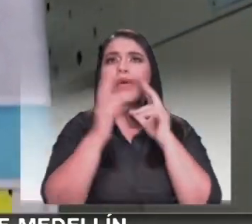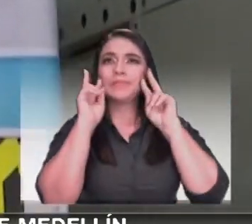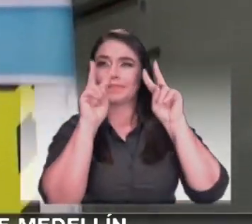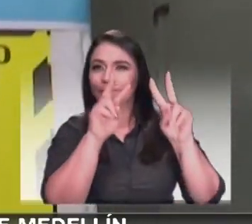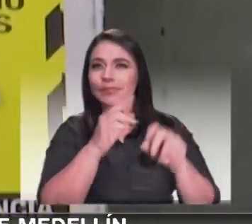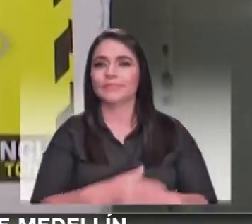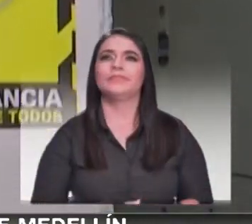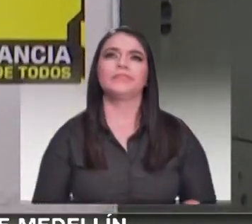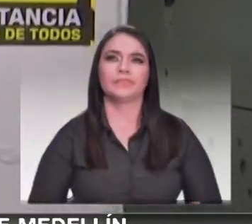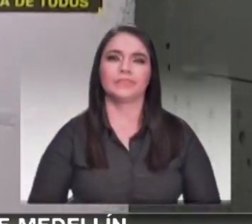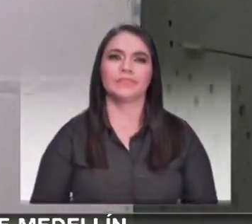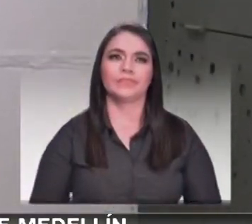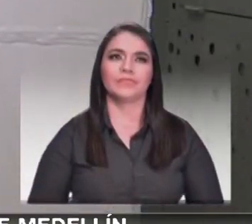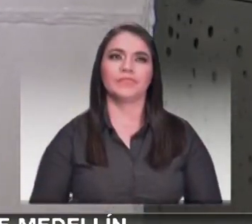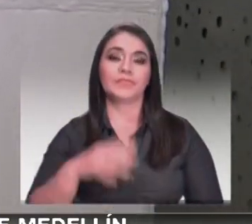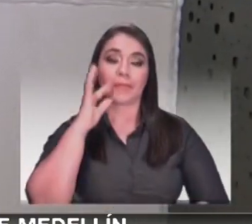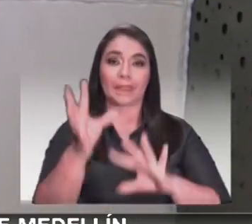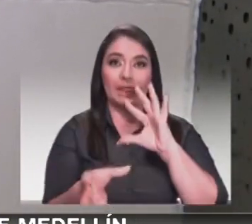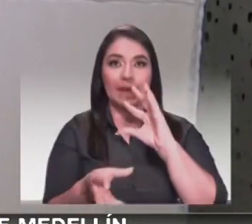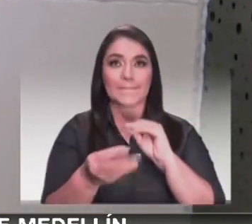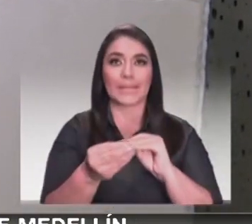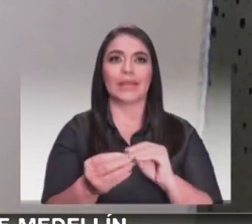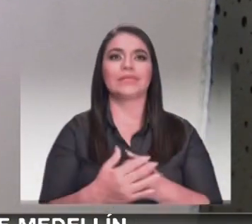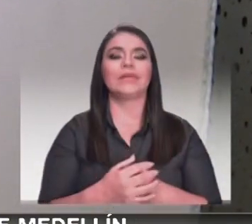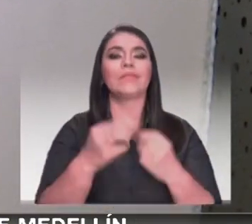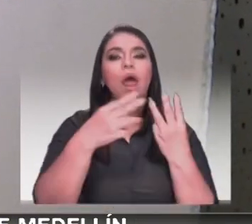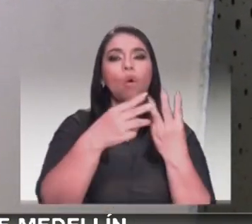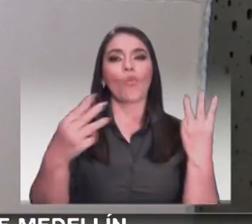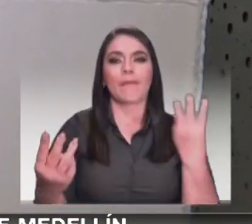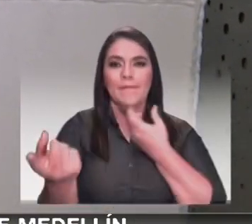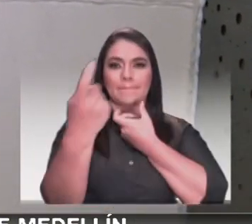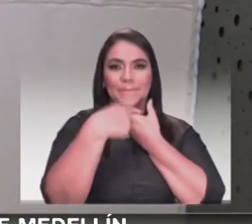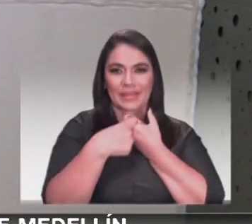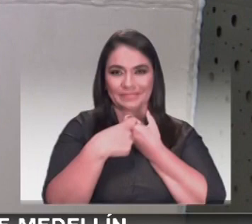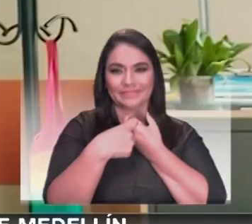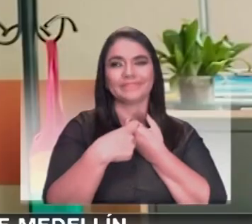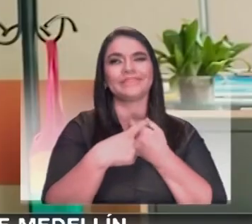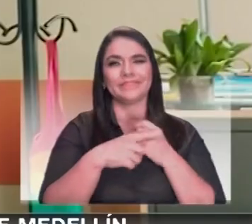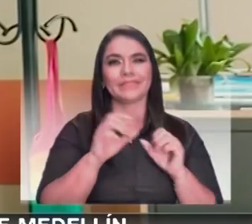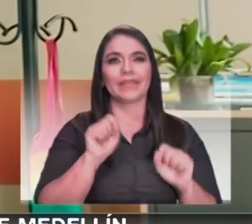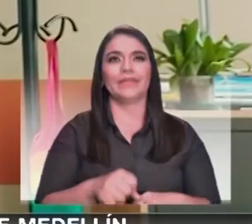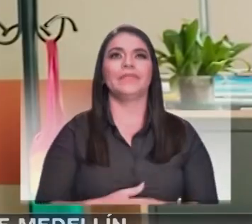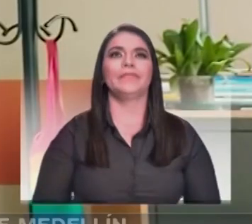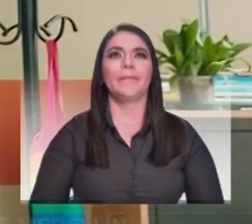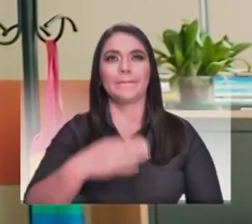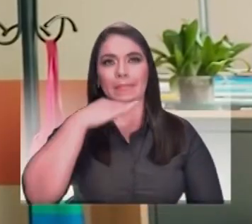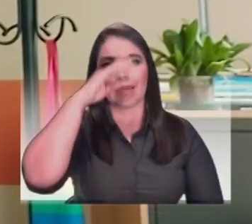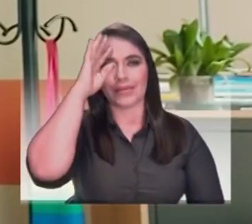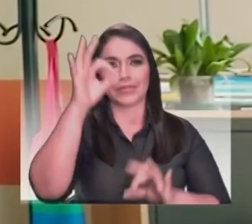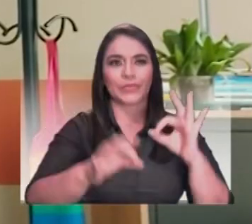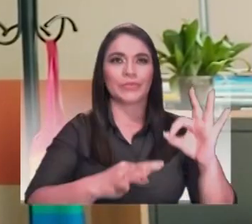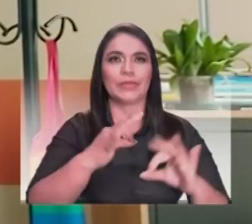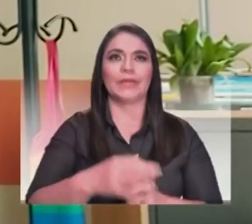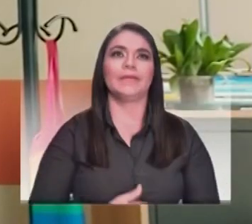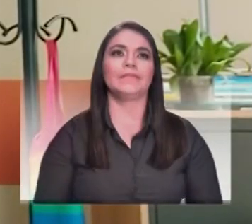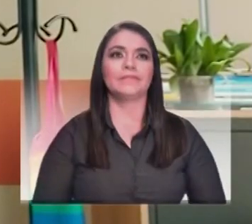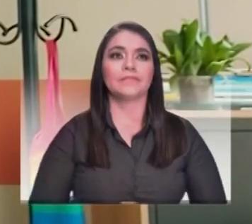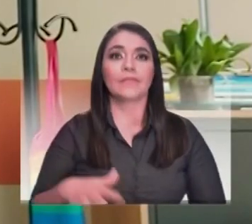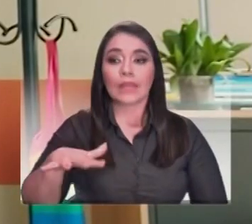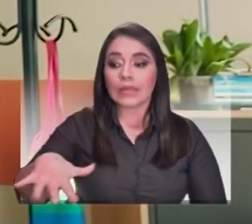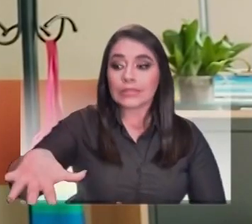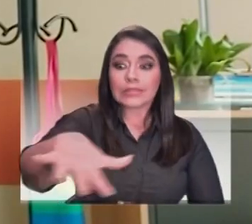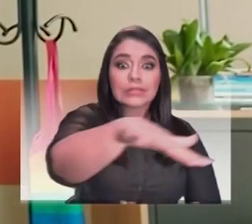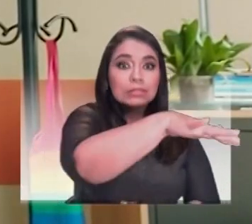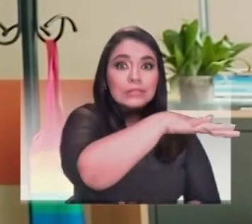de bioseguridad, además de estar inscritos en la plataforma Medellín Me Cuida. En el Centro Popular del Libro, o Centro Comercial del Libro y la